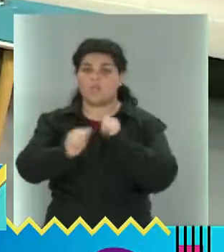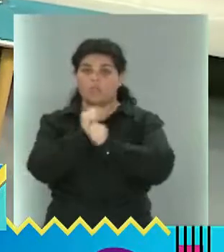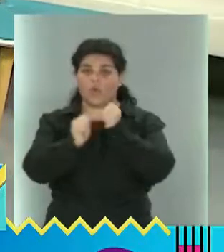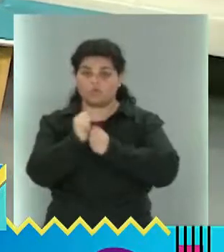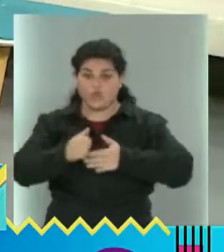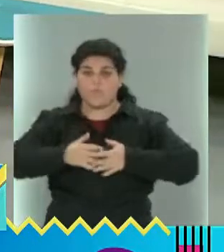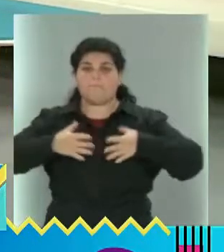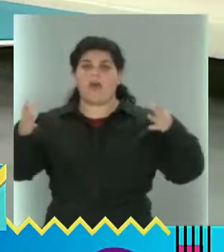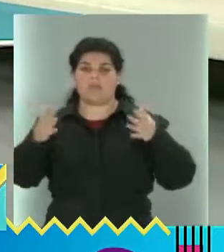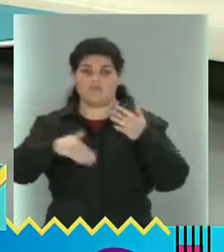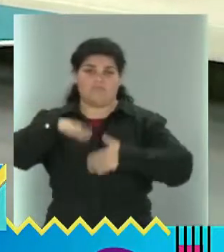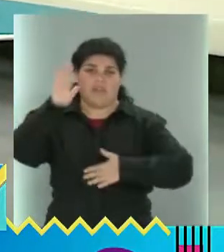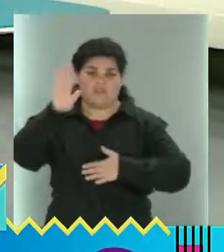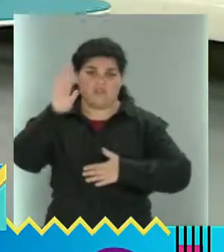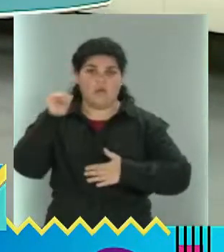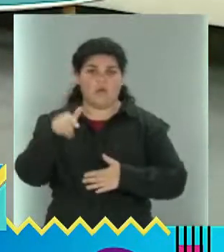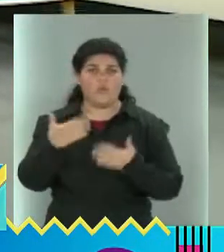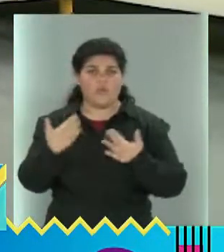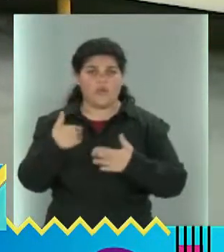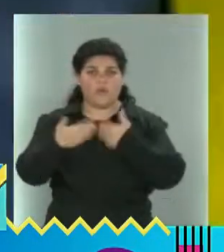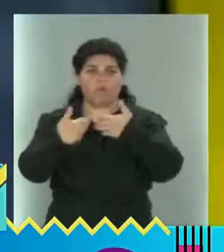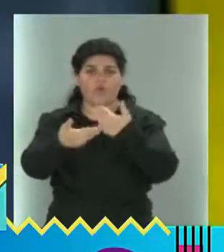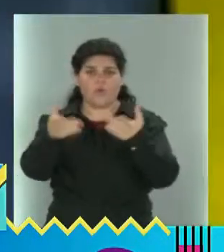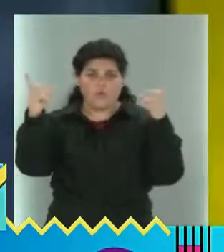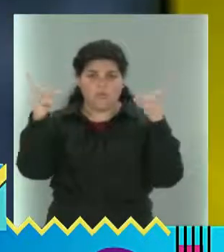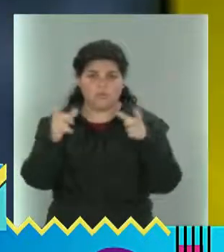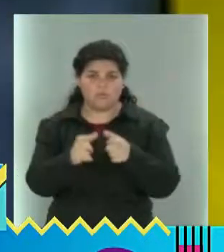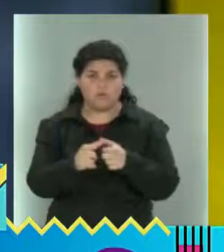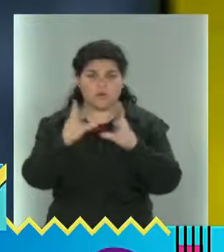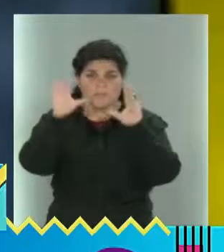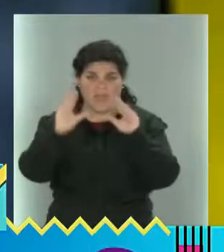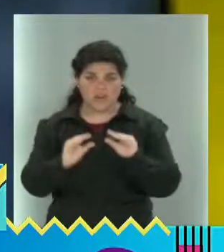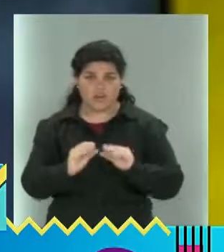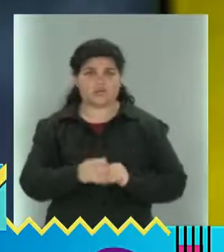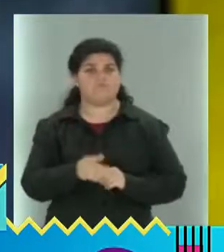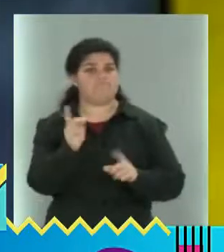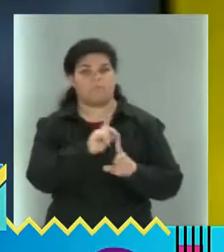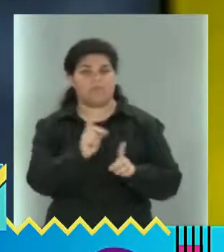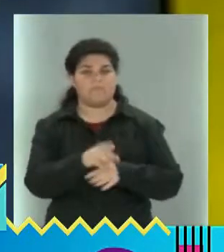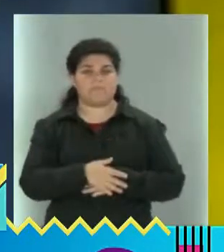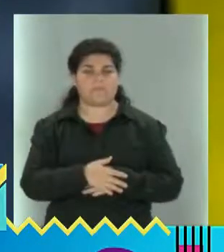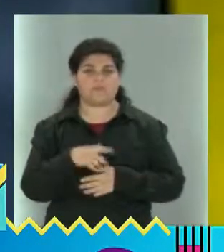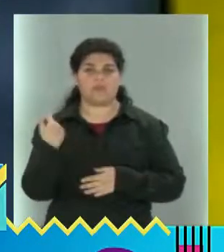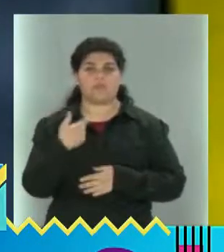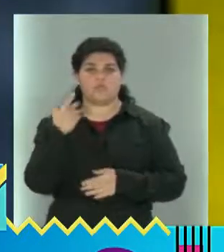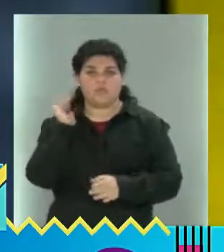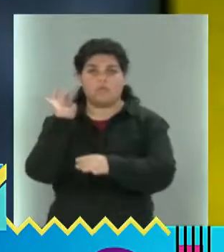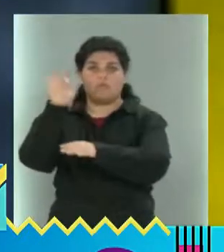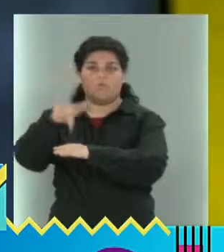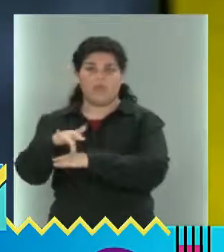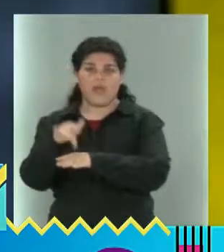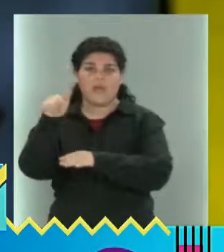la incidencia del costo final se puede llegar a ver una reducción o no? No, porque el aumento, nuestra capacidad de influir internacionalmente en el precio del petróleo es